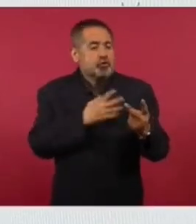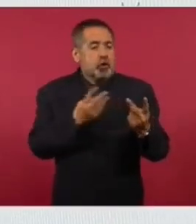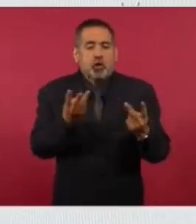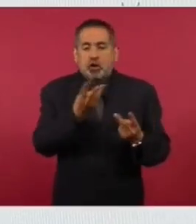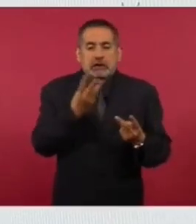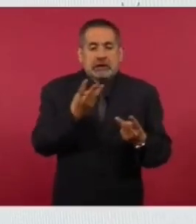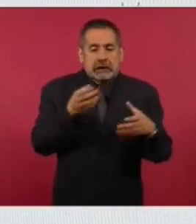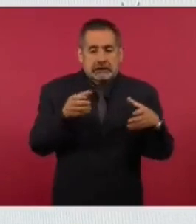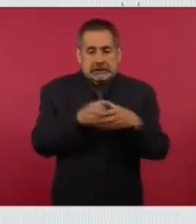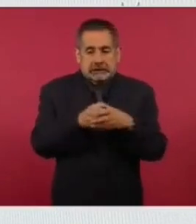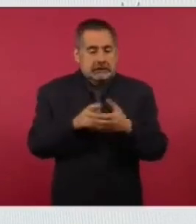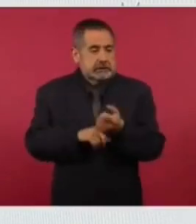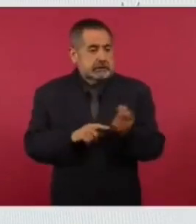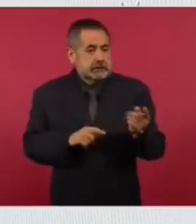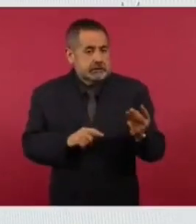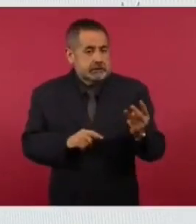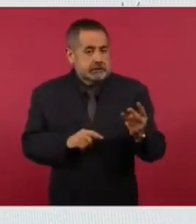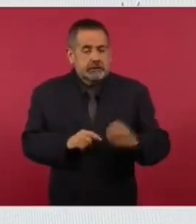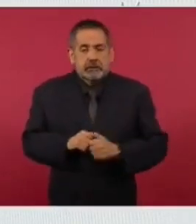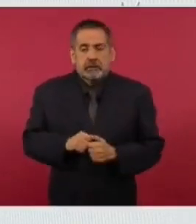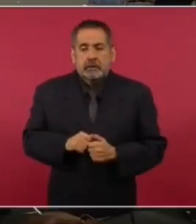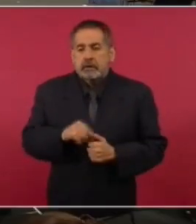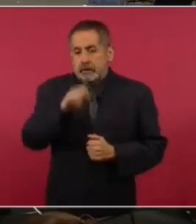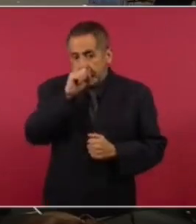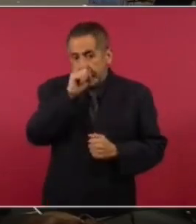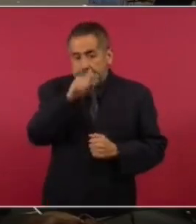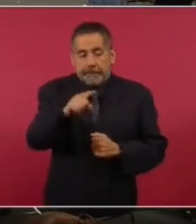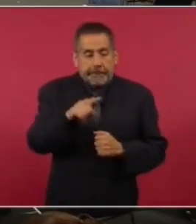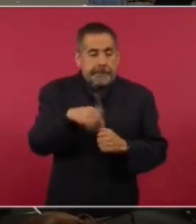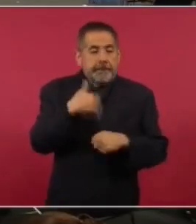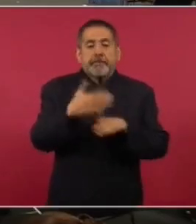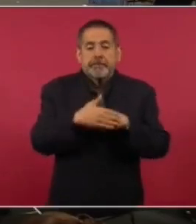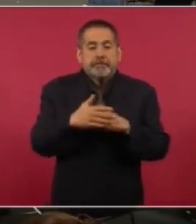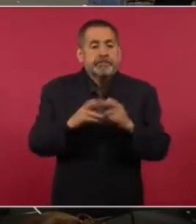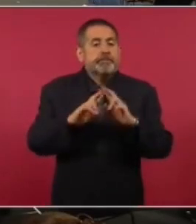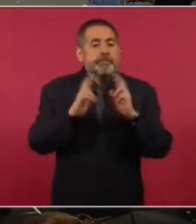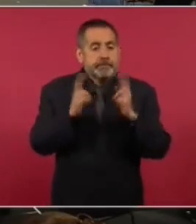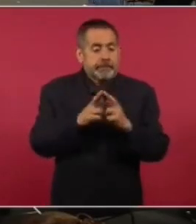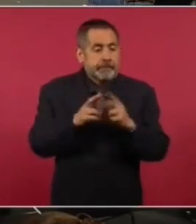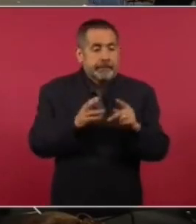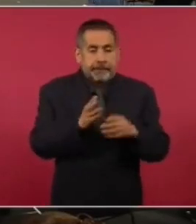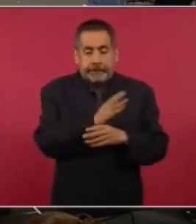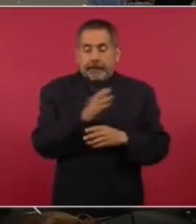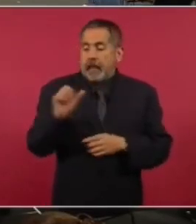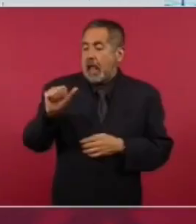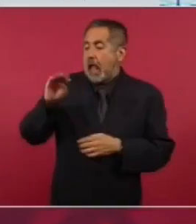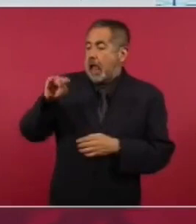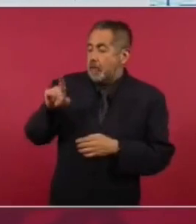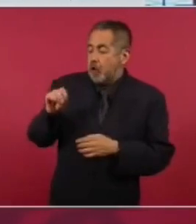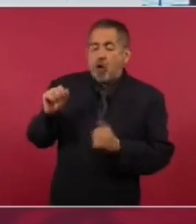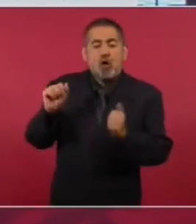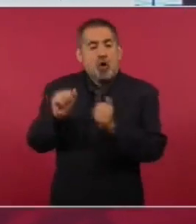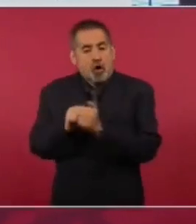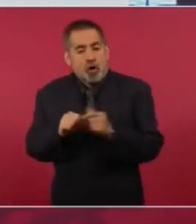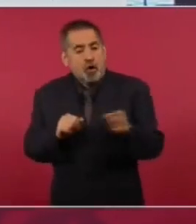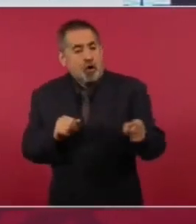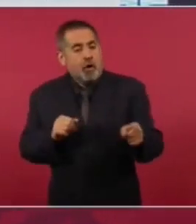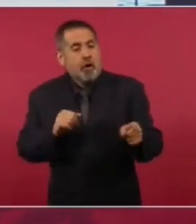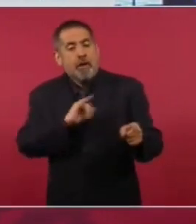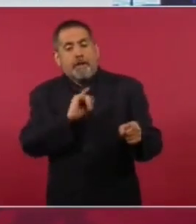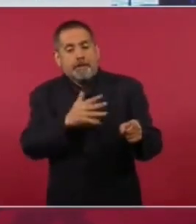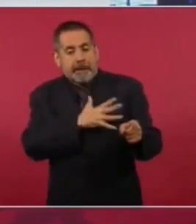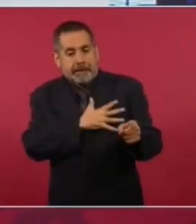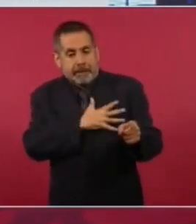Trudeau. Y también tenemos prevista la reunión bilateral entre el presidente López Obrador y el primer ministro de